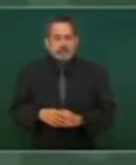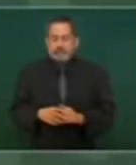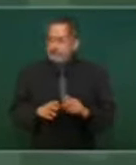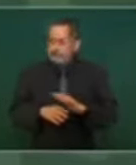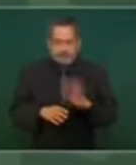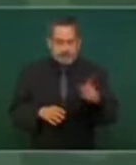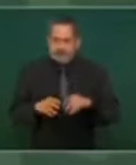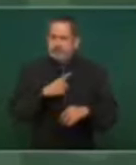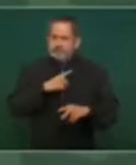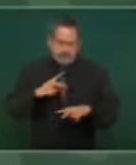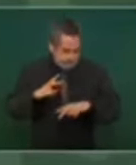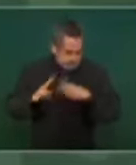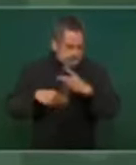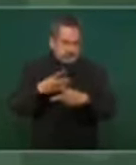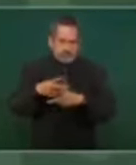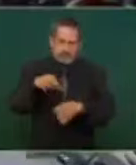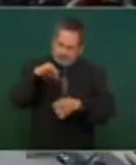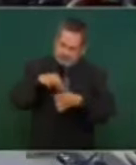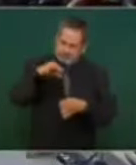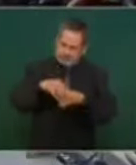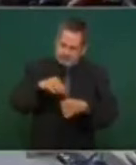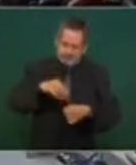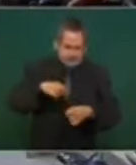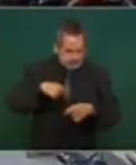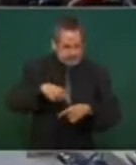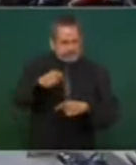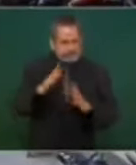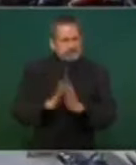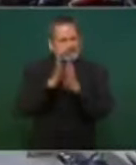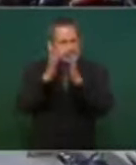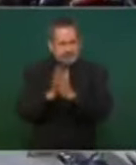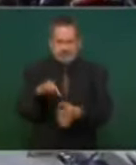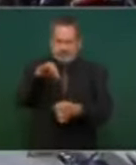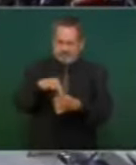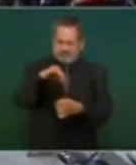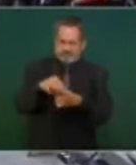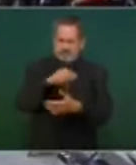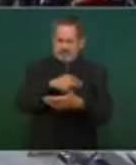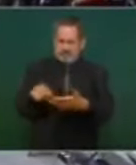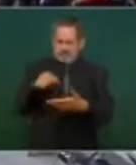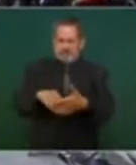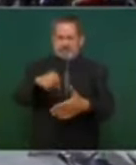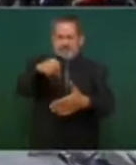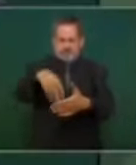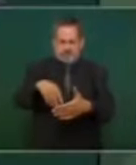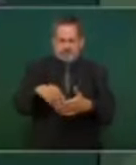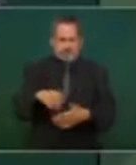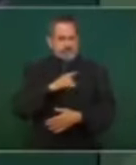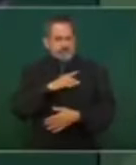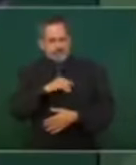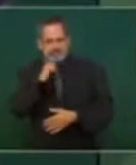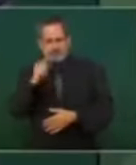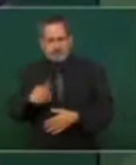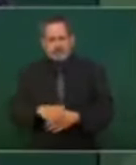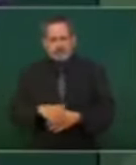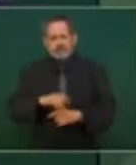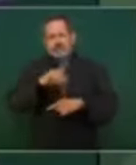Entonces, hay que salir a votar y hay que participar sin miedo. Ya